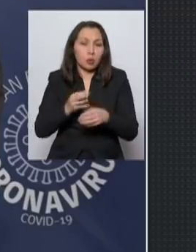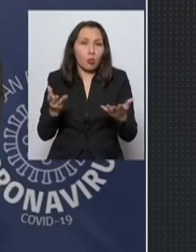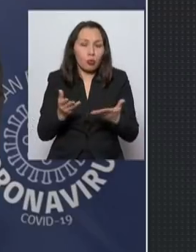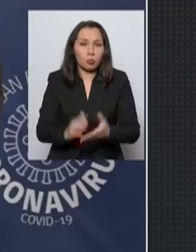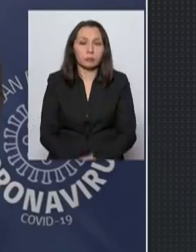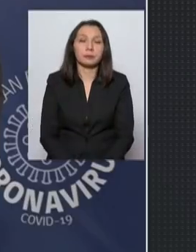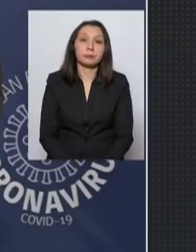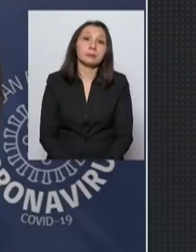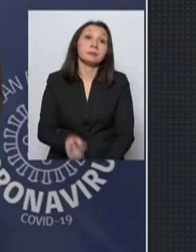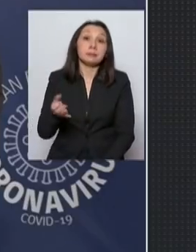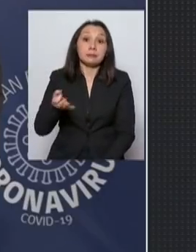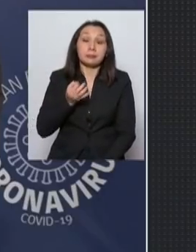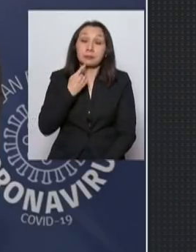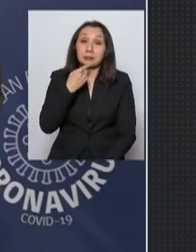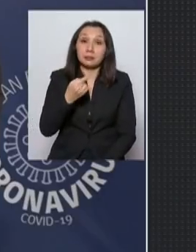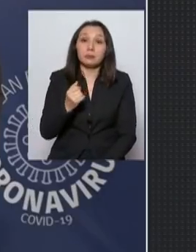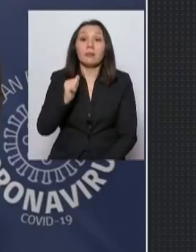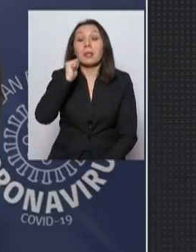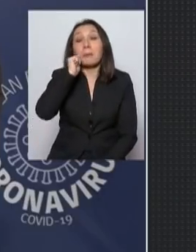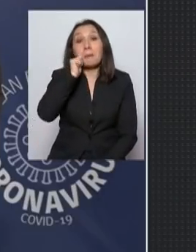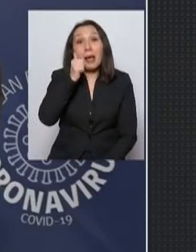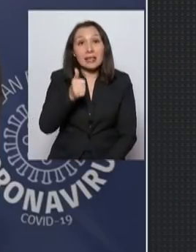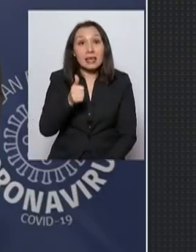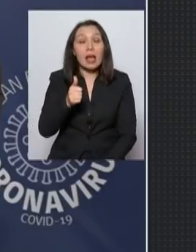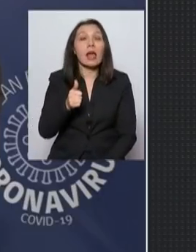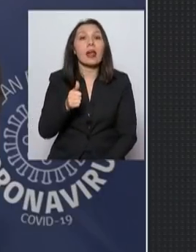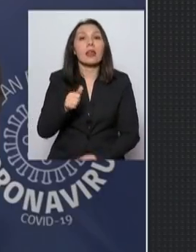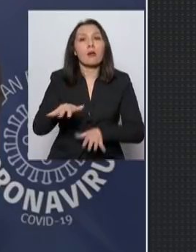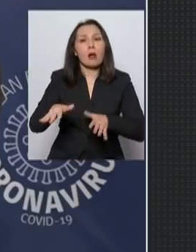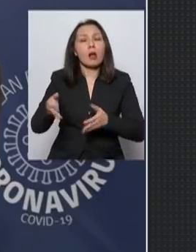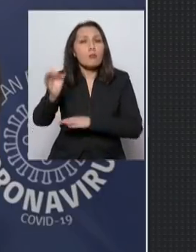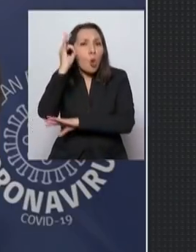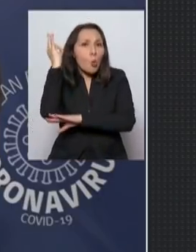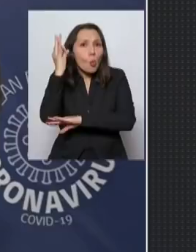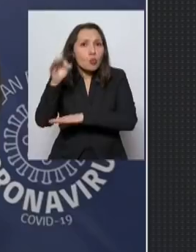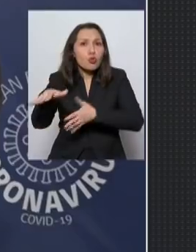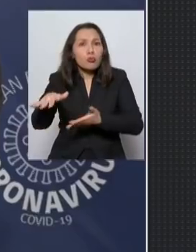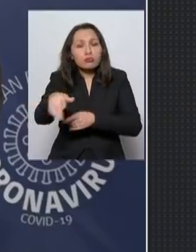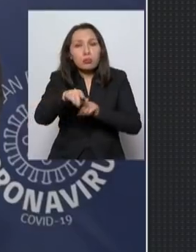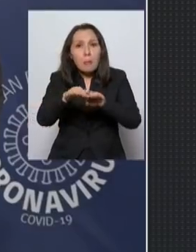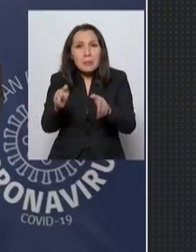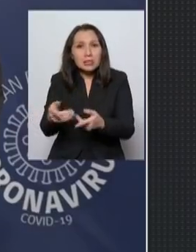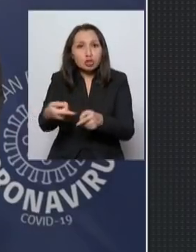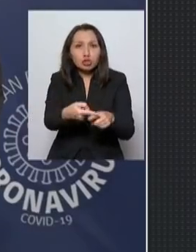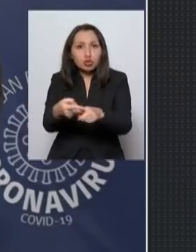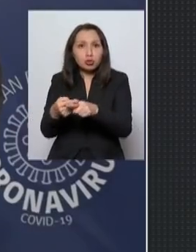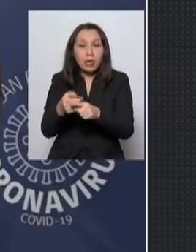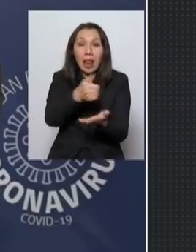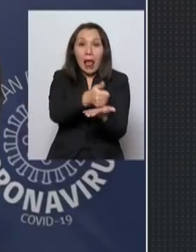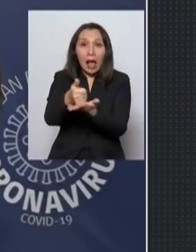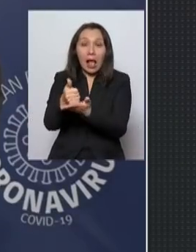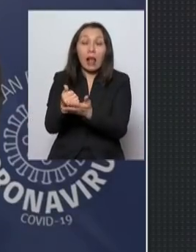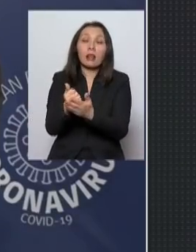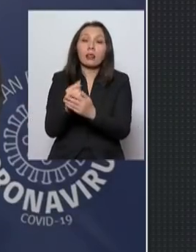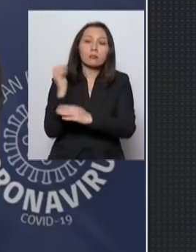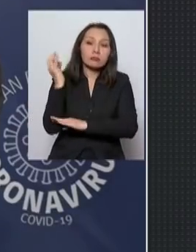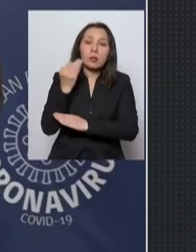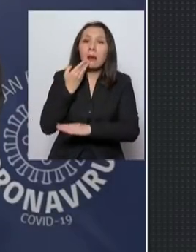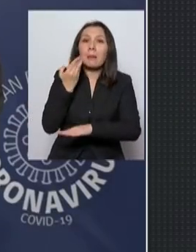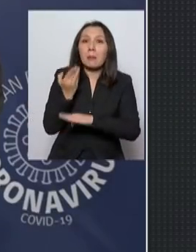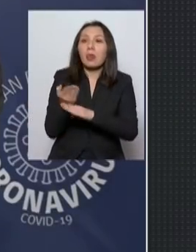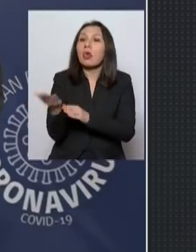pregunta, como he señalado, mañana a través de la mesa social donde están representados los alcaldes, vamos a hacer una petición